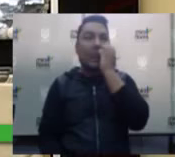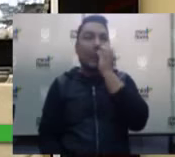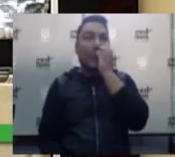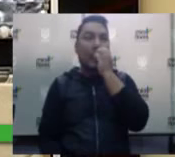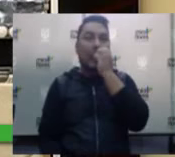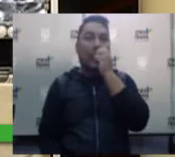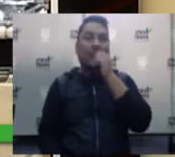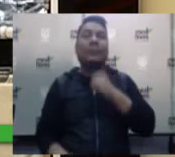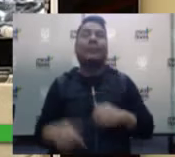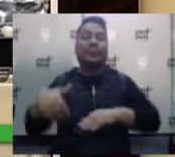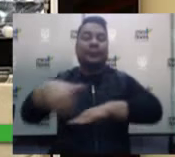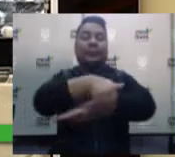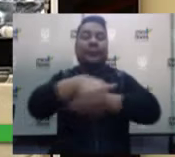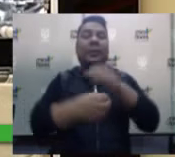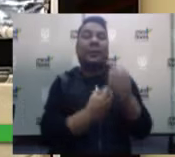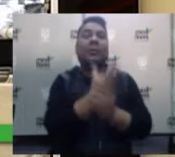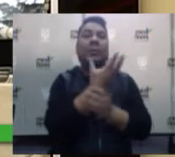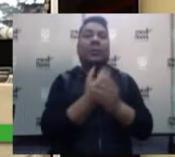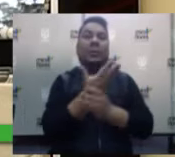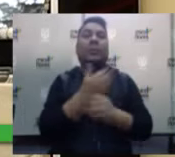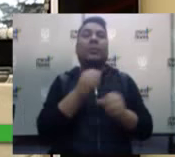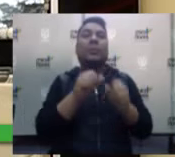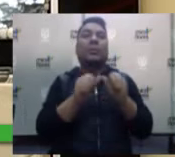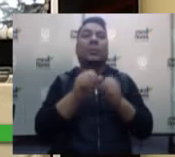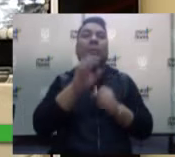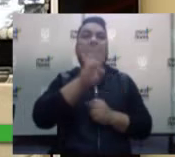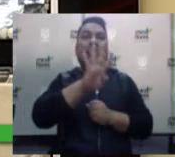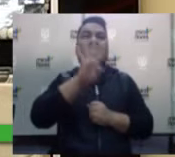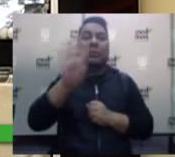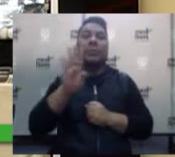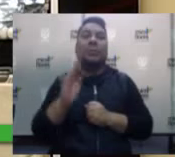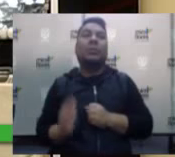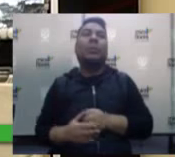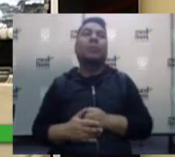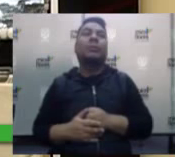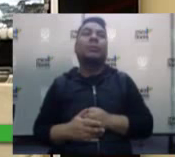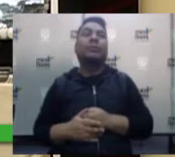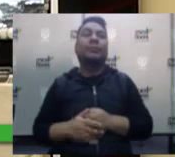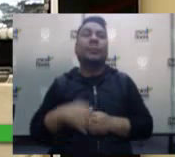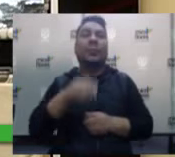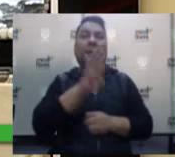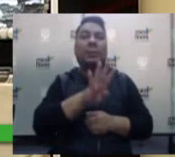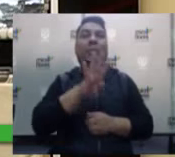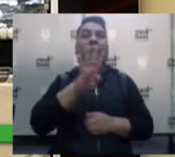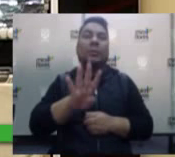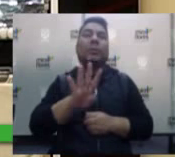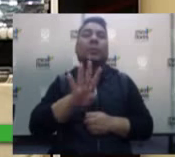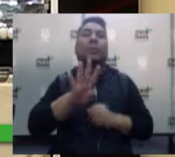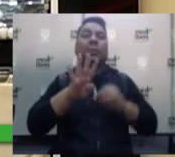Séptima ubicación, avenida Arequipa, cuadra 44, frente al número